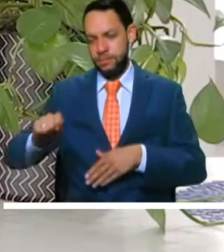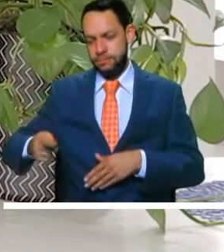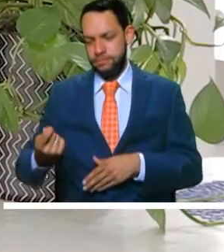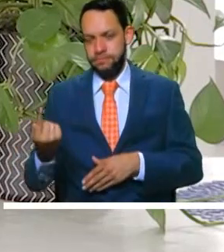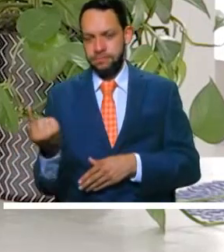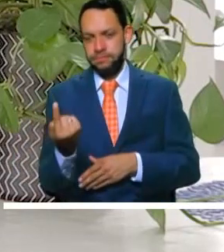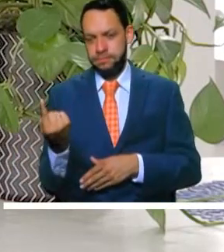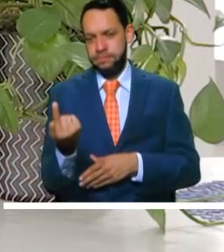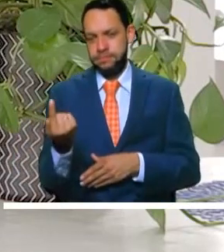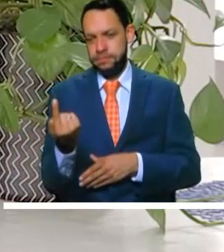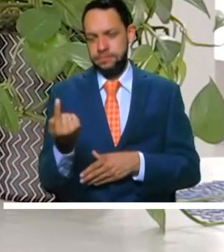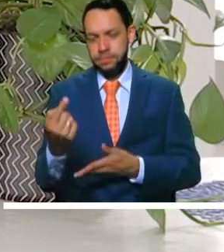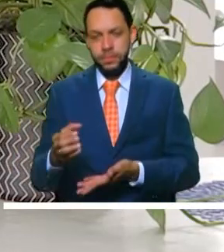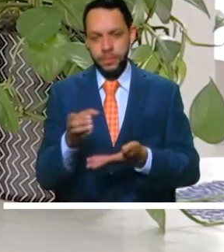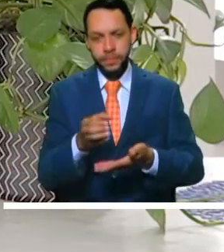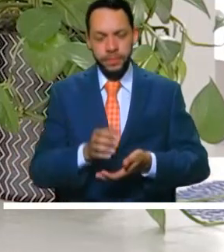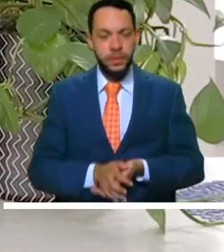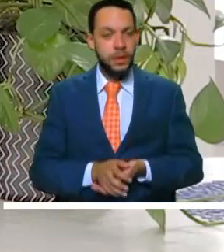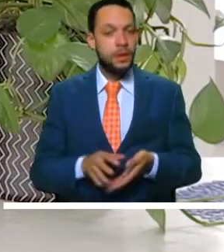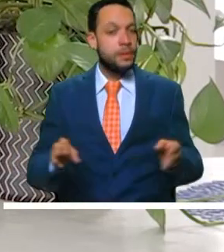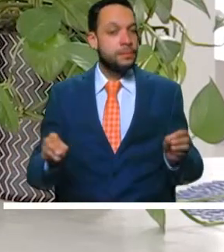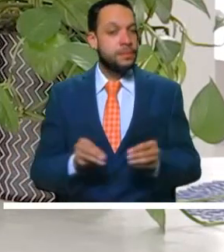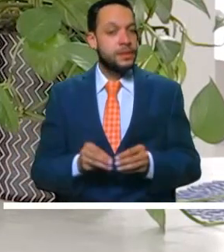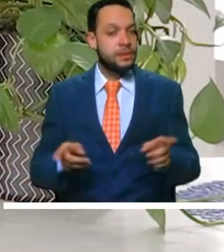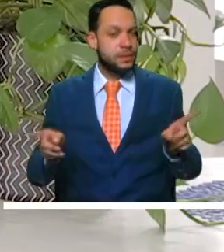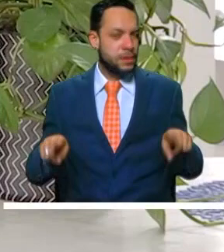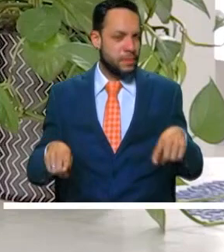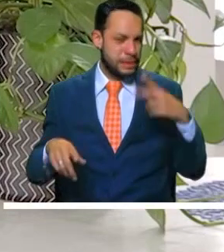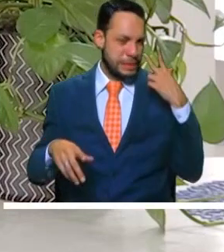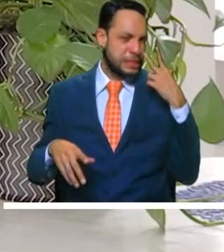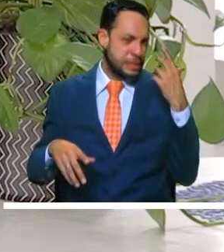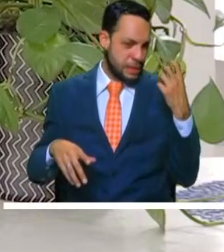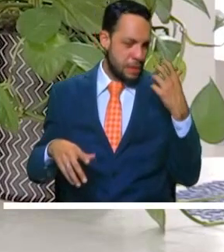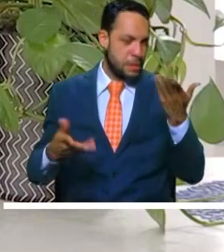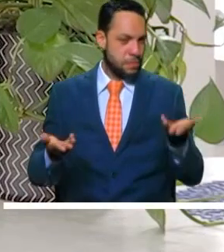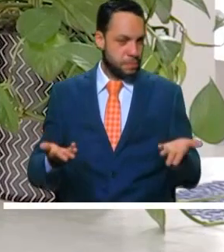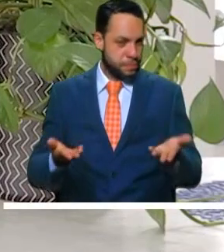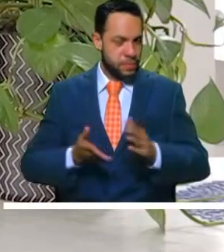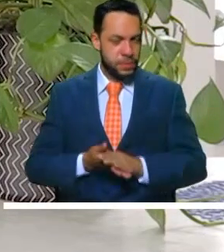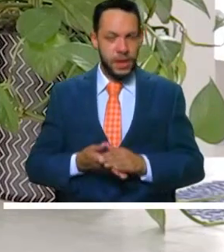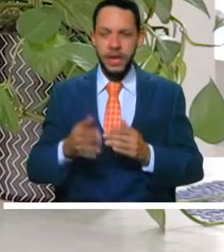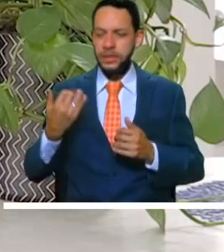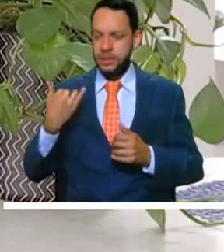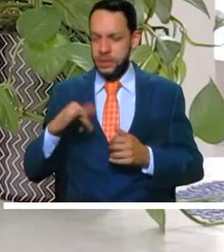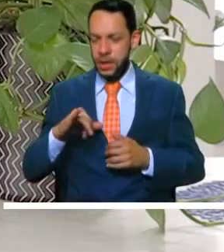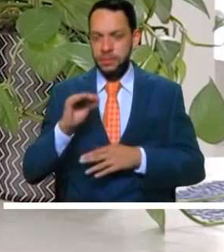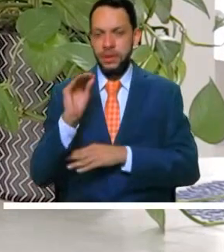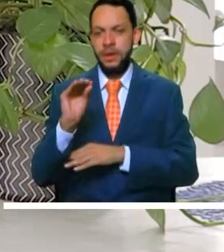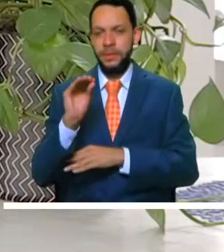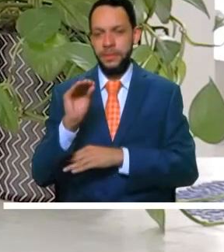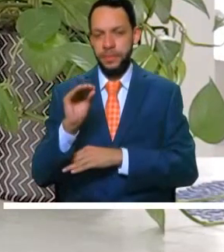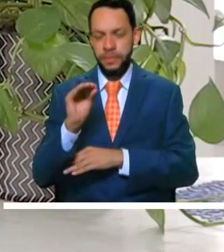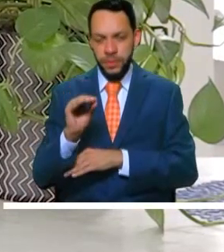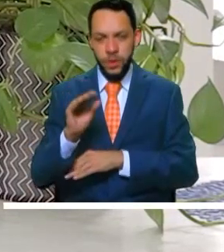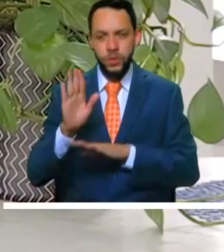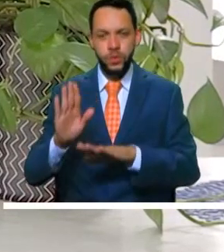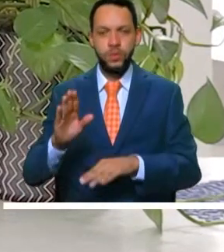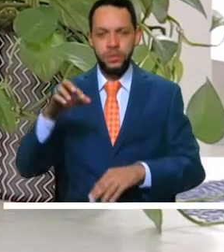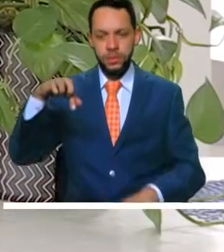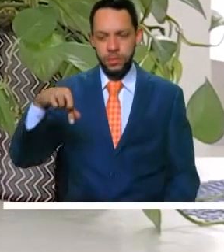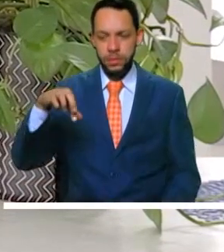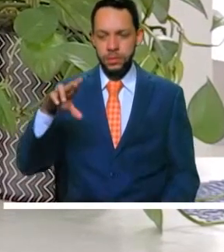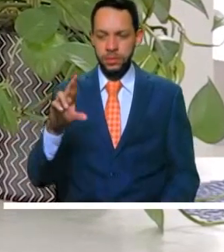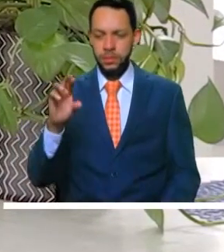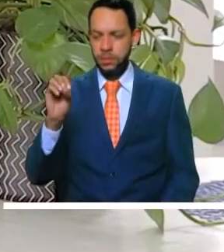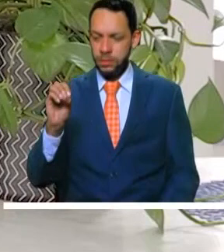en el momento. También sería chévere comentar, que ya lo hemos mencionado, acerca de los probióticos y